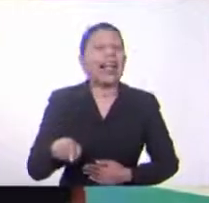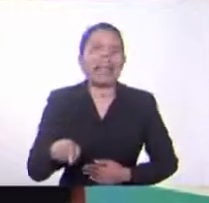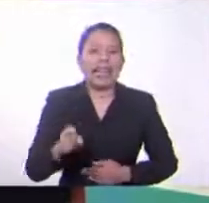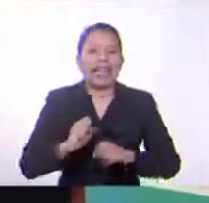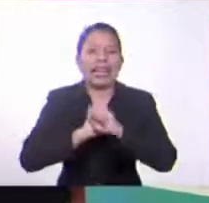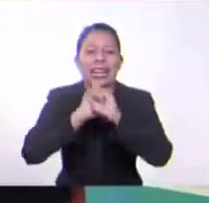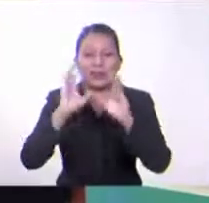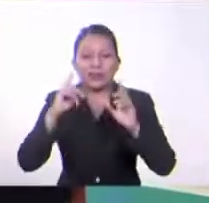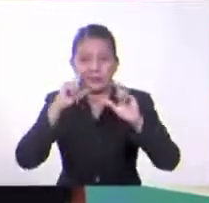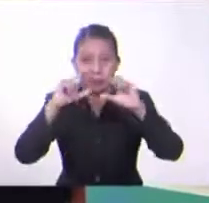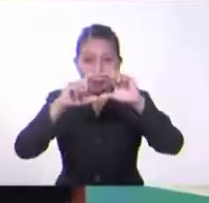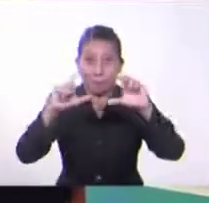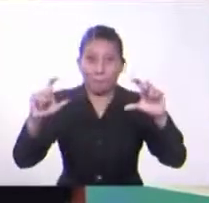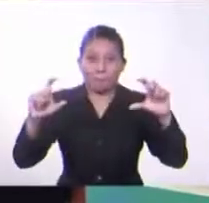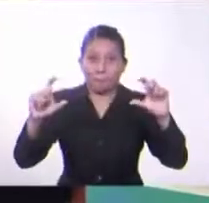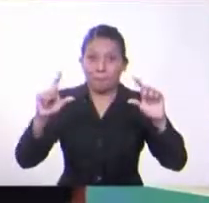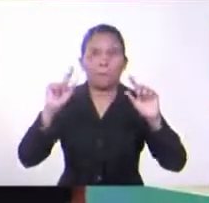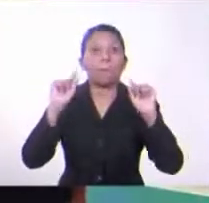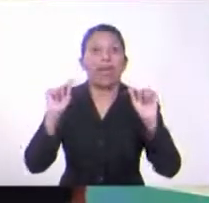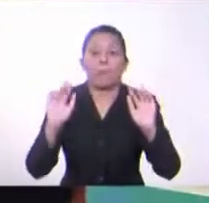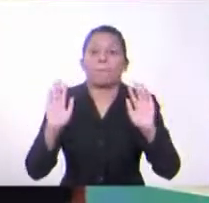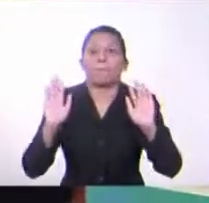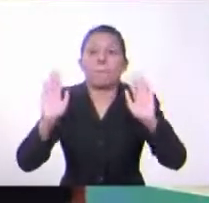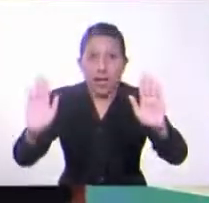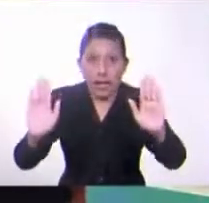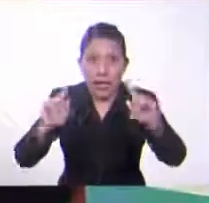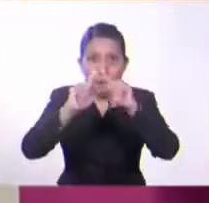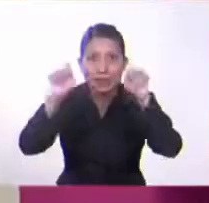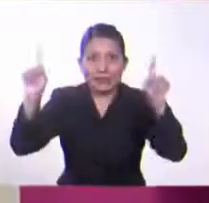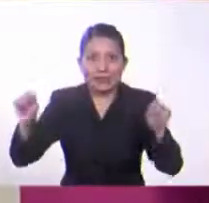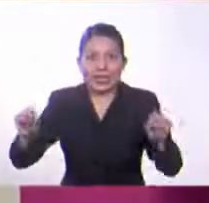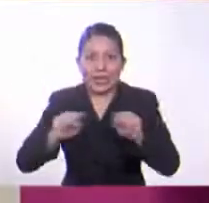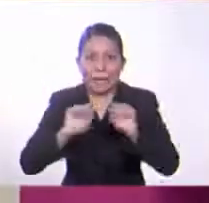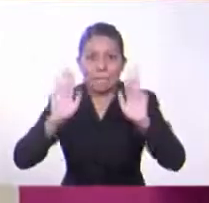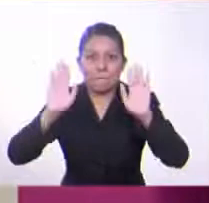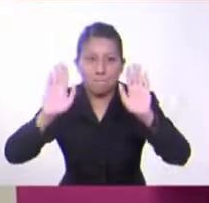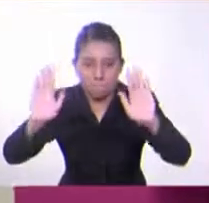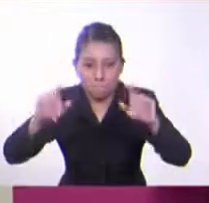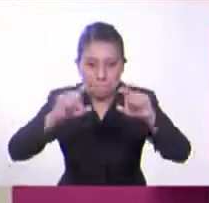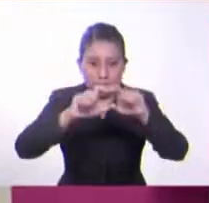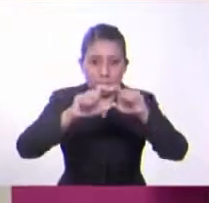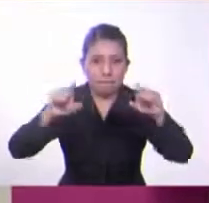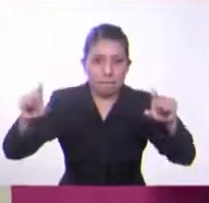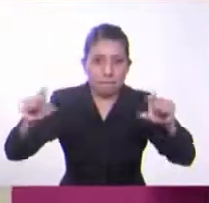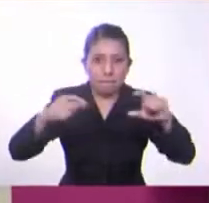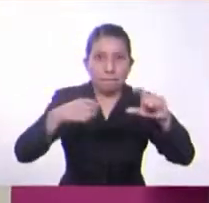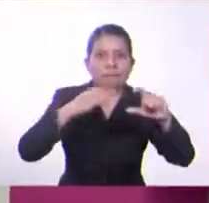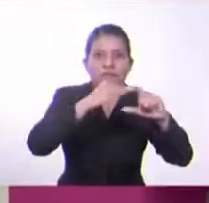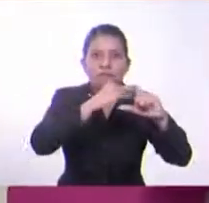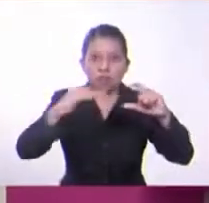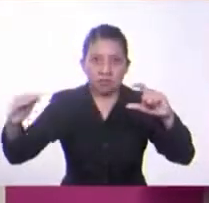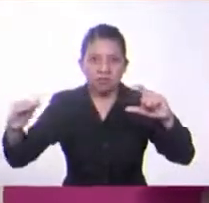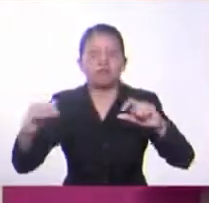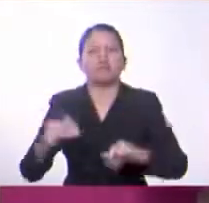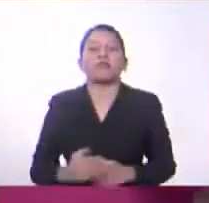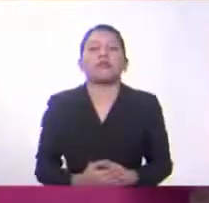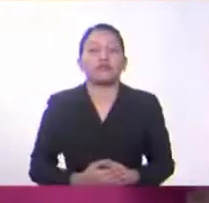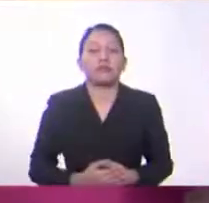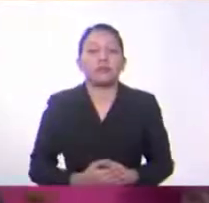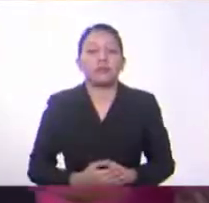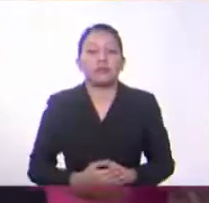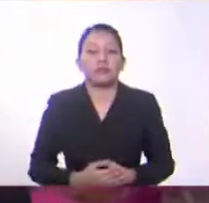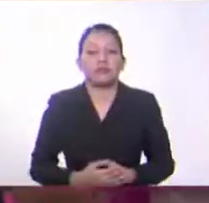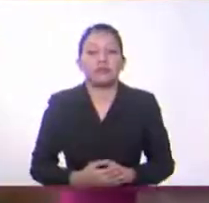Claro, para que organicemos nuestras ideas. Por ahí. Tú me dices. Ahí, por ahí, ahí. Y si no, pues la moveremos después. Muy